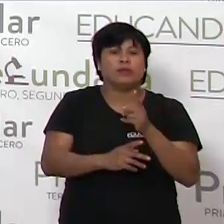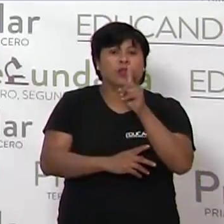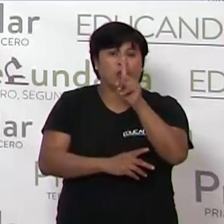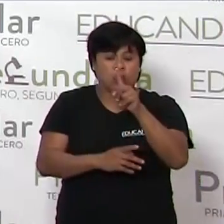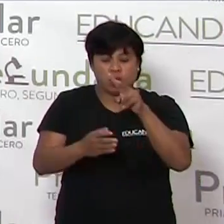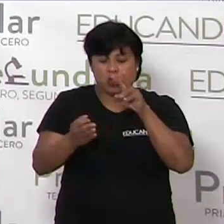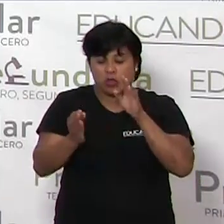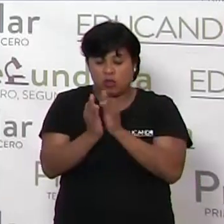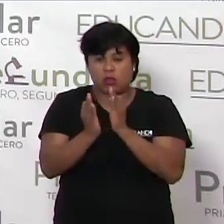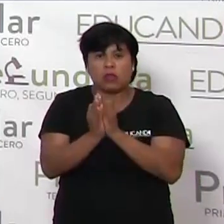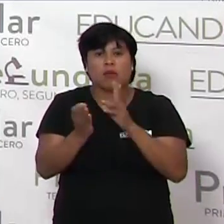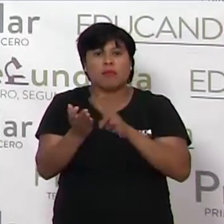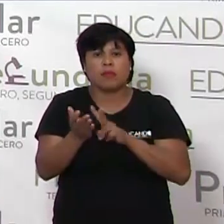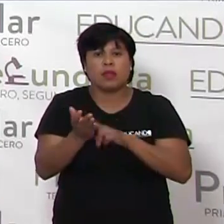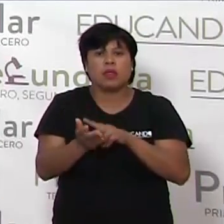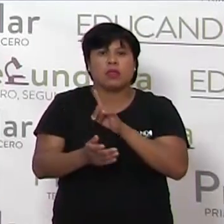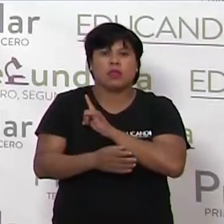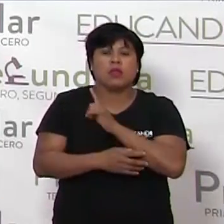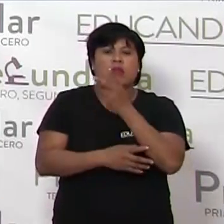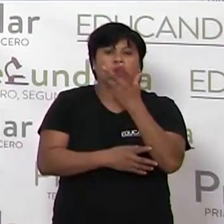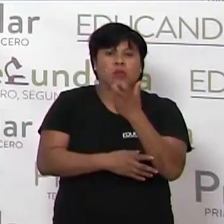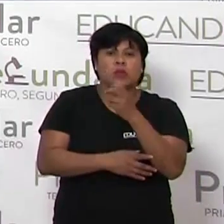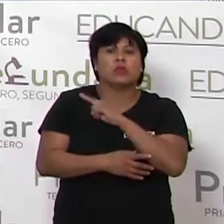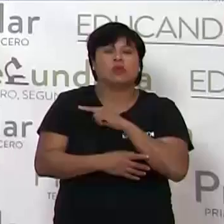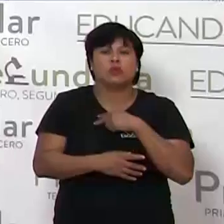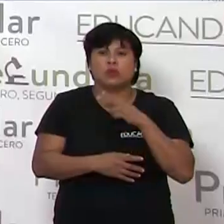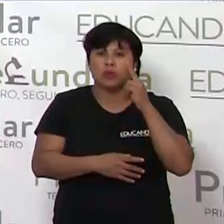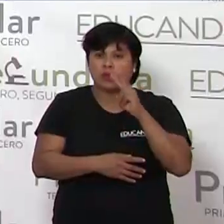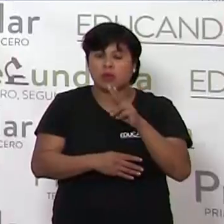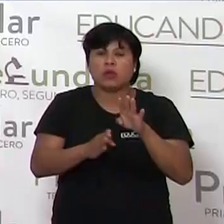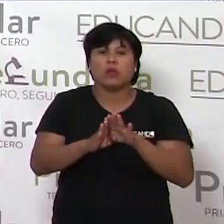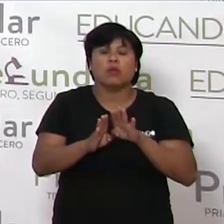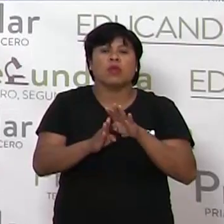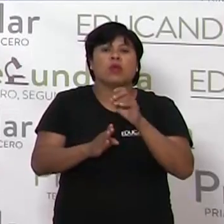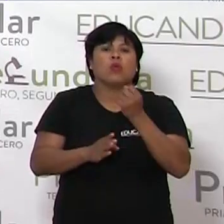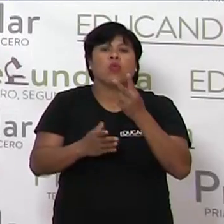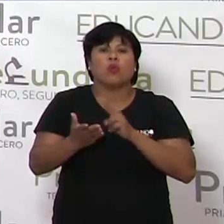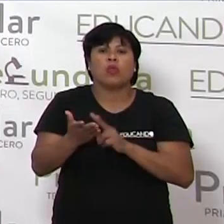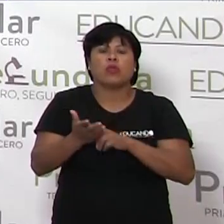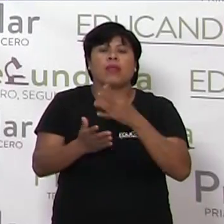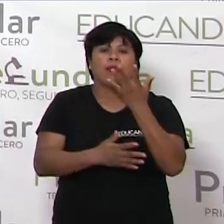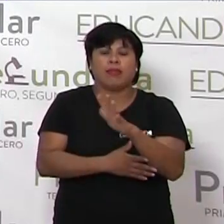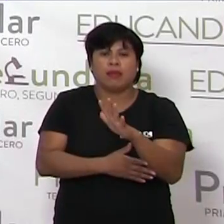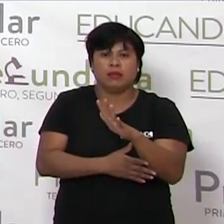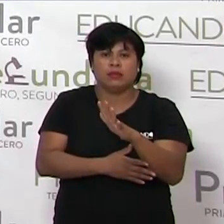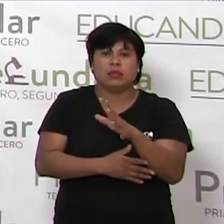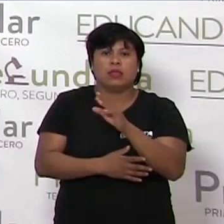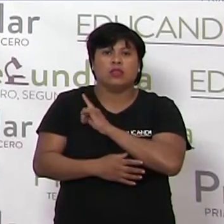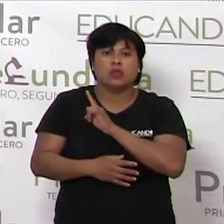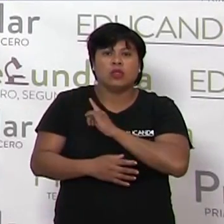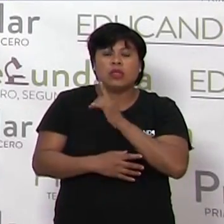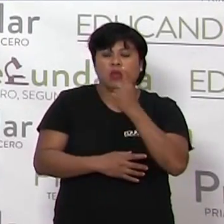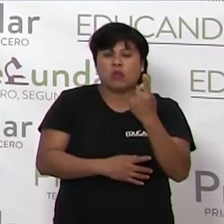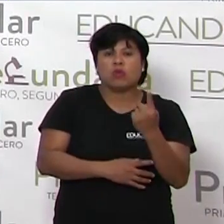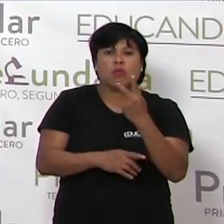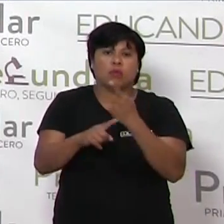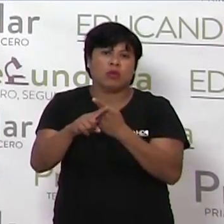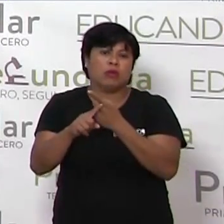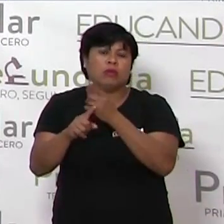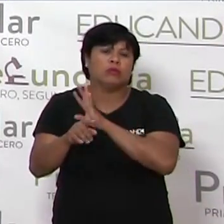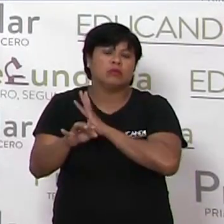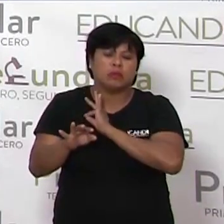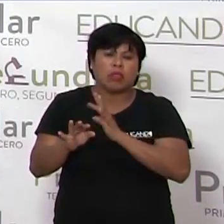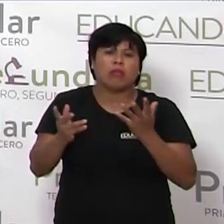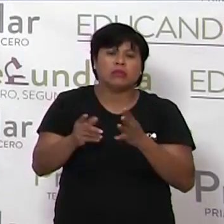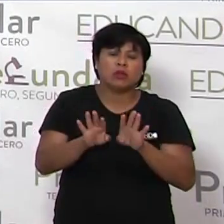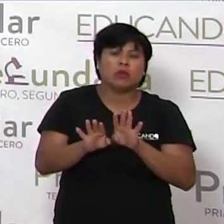ver, si una torta cuesta 8, podemos ya encontramos el factor constante de proporcionalidad. Vamos a ver cuánto cuestan 10. Haciendo una simple multiplicación